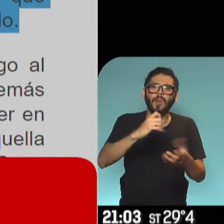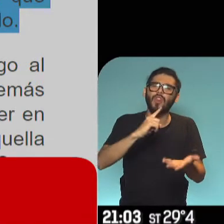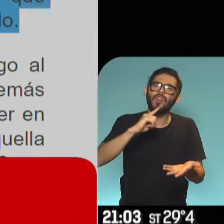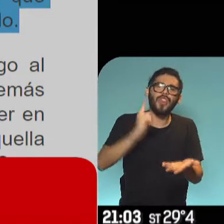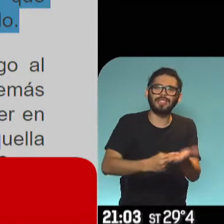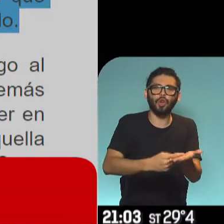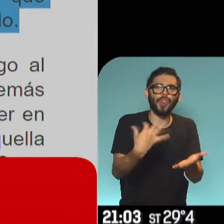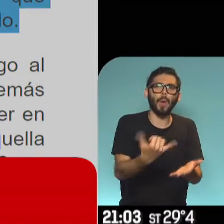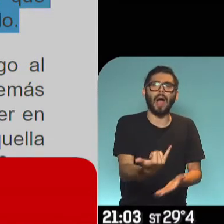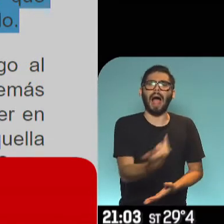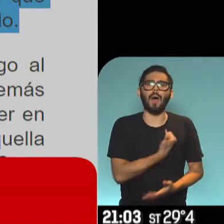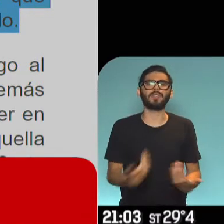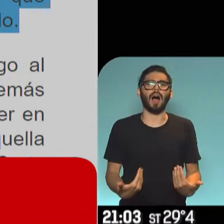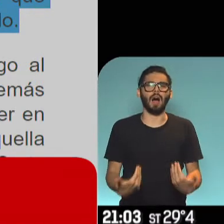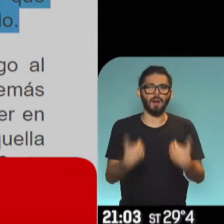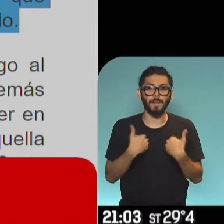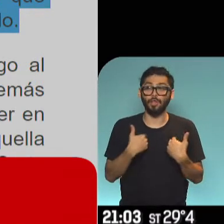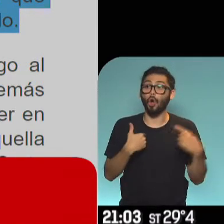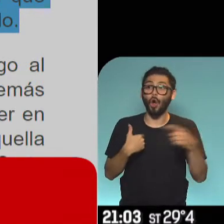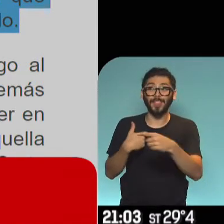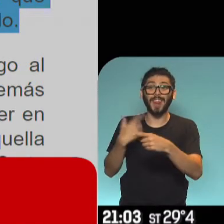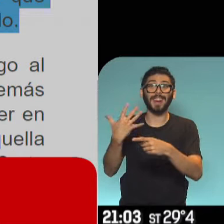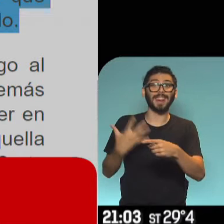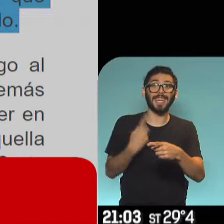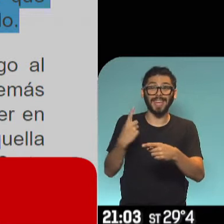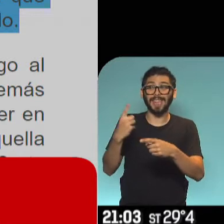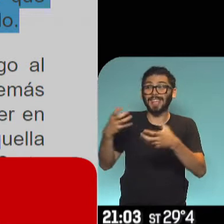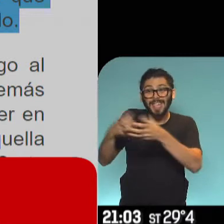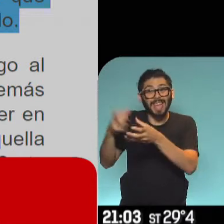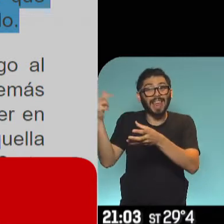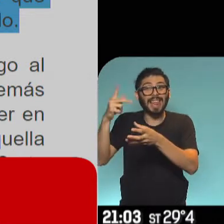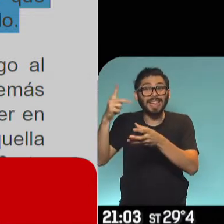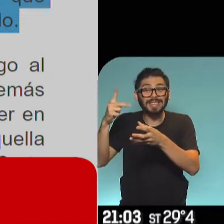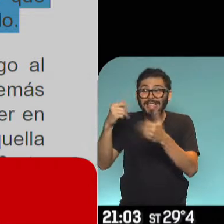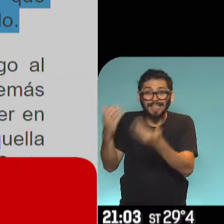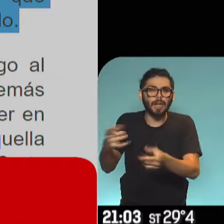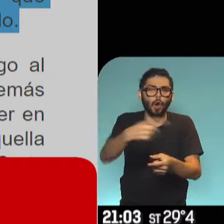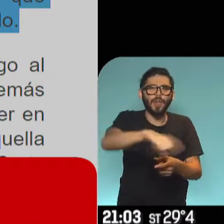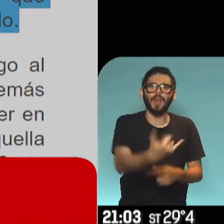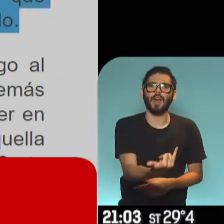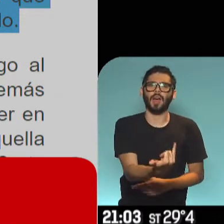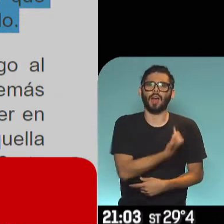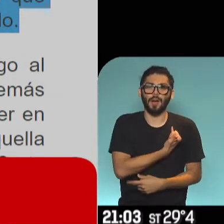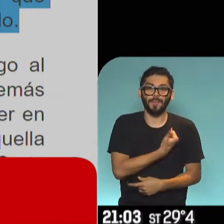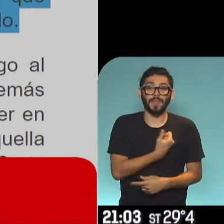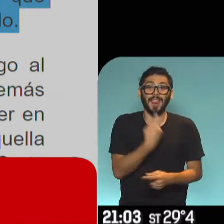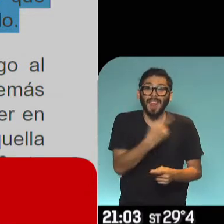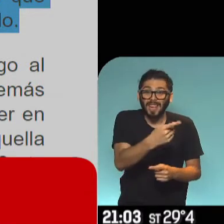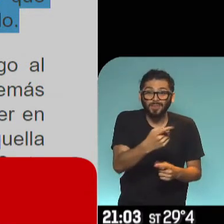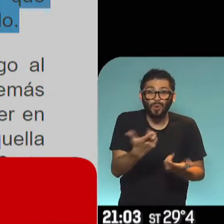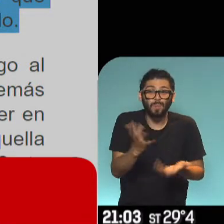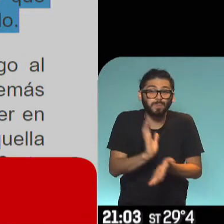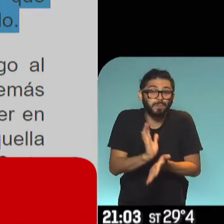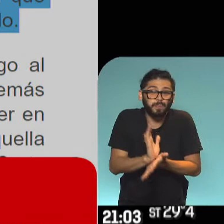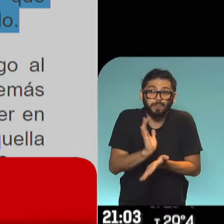primera instancia que se dictaran contra los dirigentes y exfuncionarios kirchneristas. Lawfare al palo, dice Cristina. Bueno, después te hago